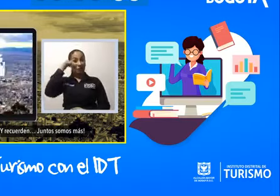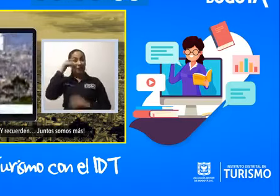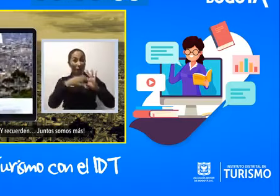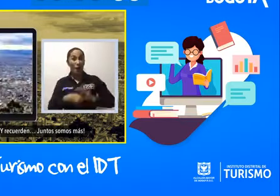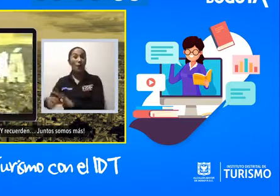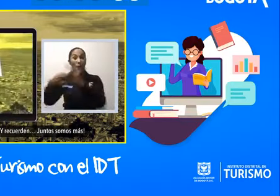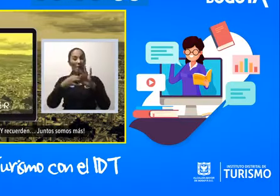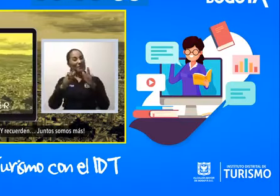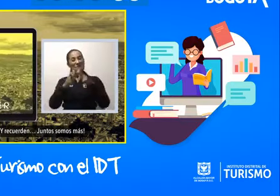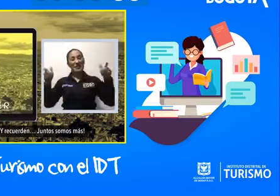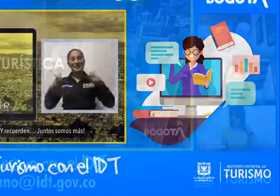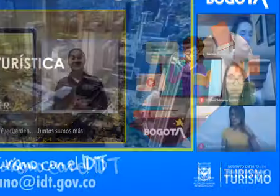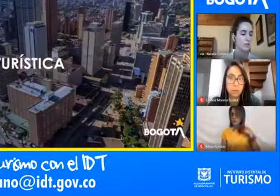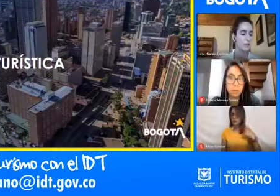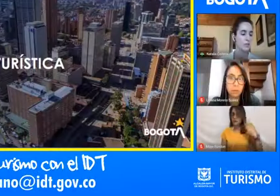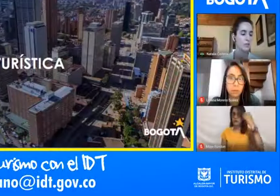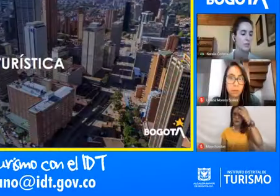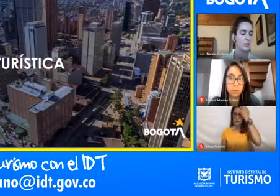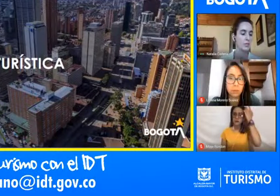Instituto Distrital de Turismo